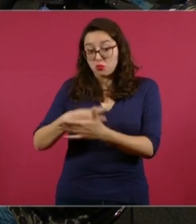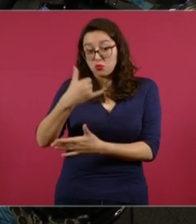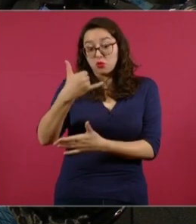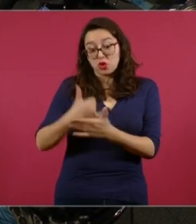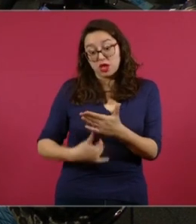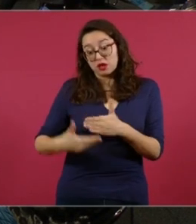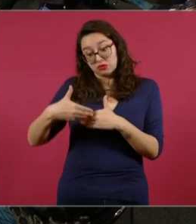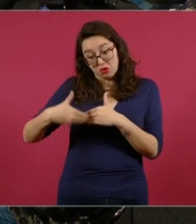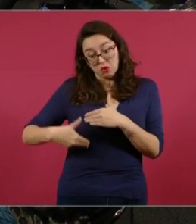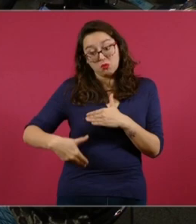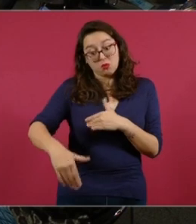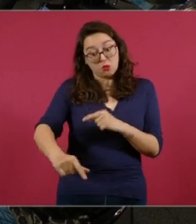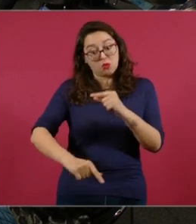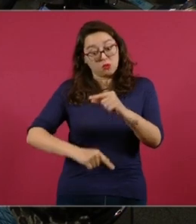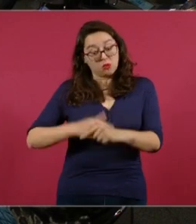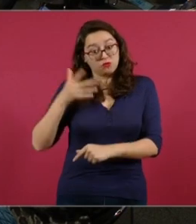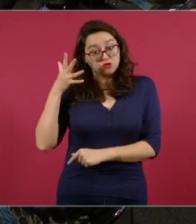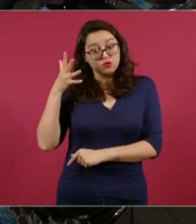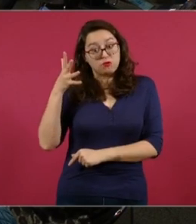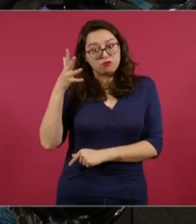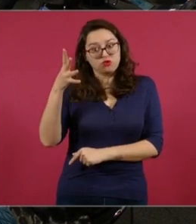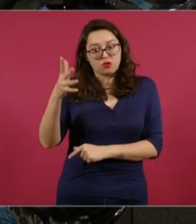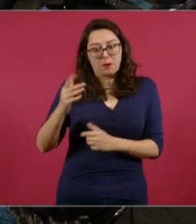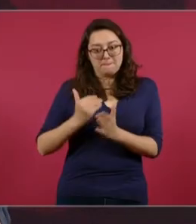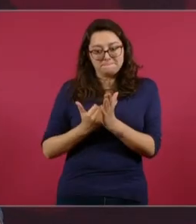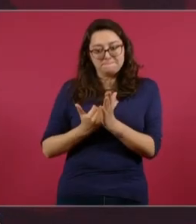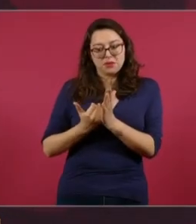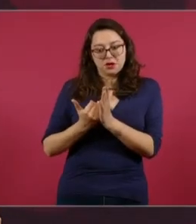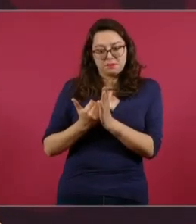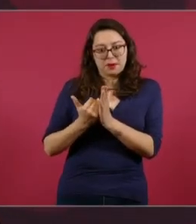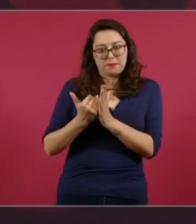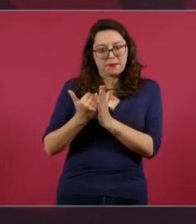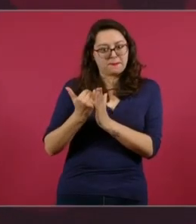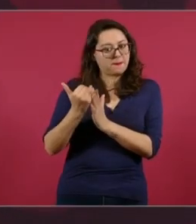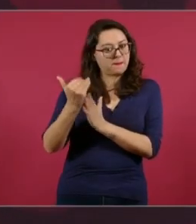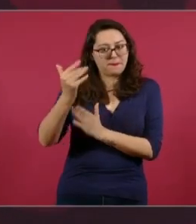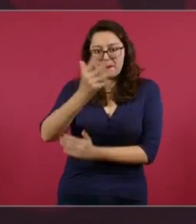mucho futuro porque es un paso